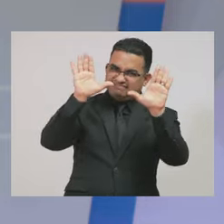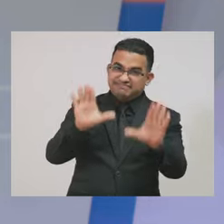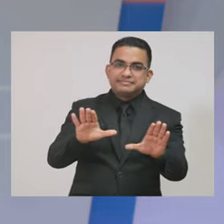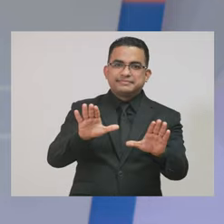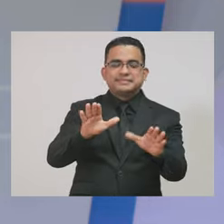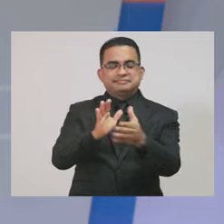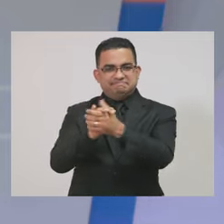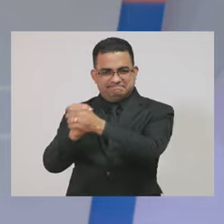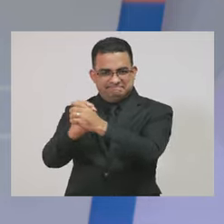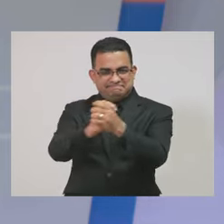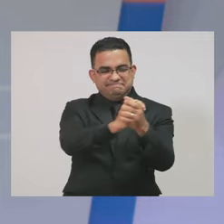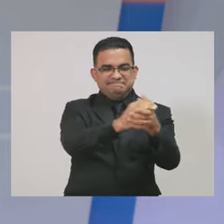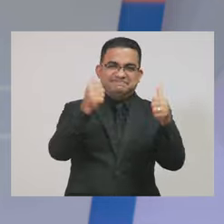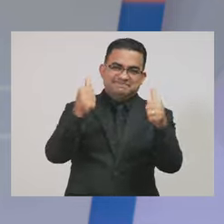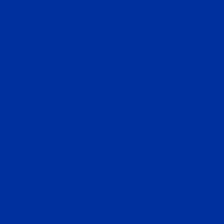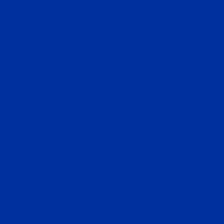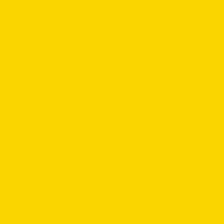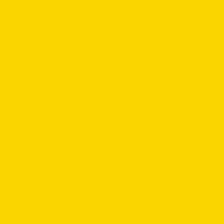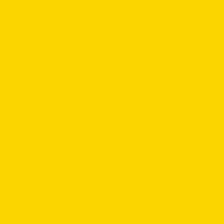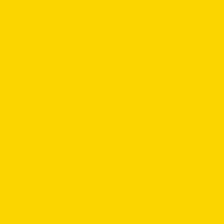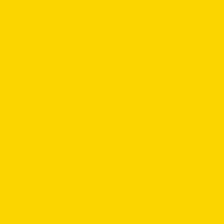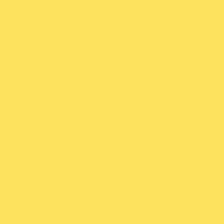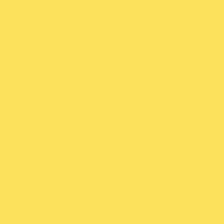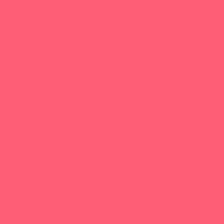excepcionales felicidades graduandos